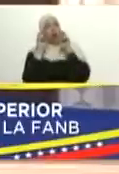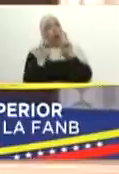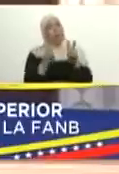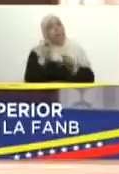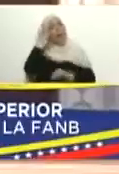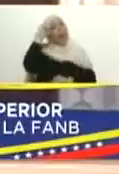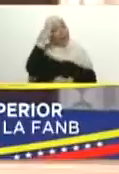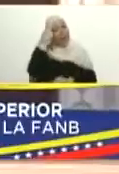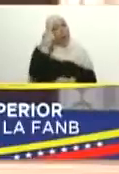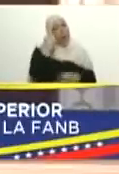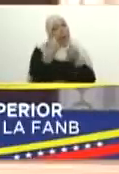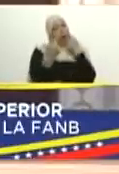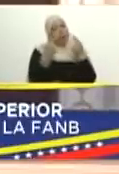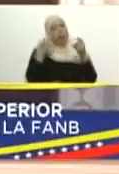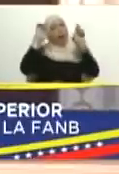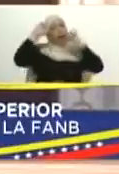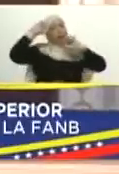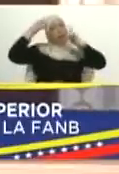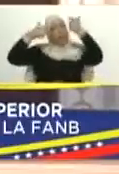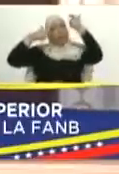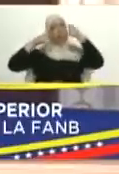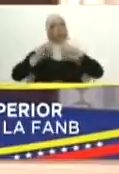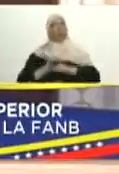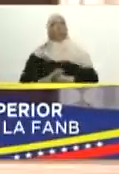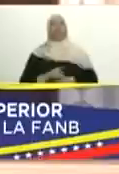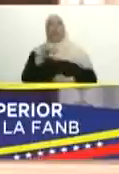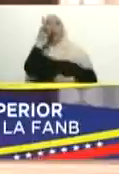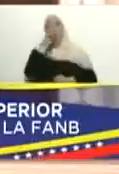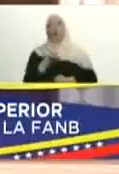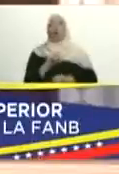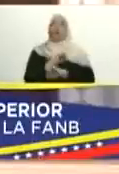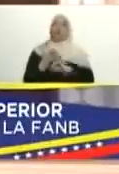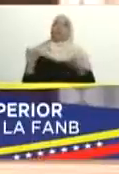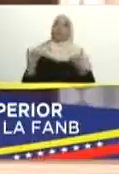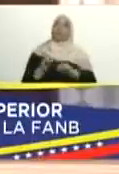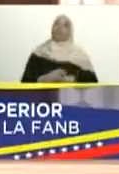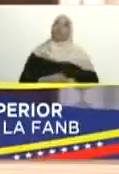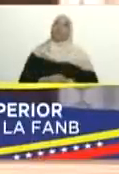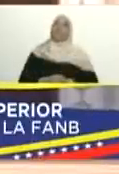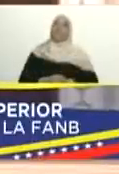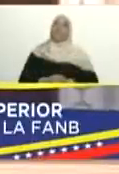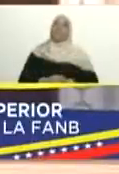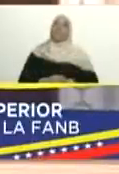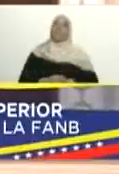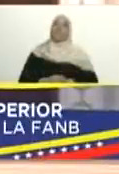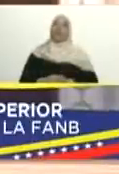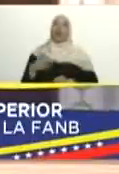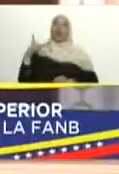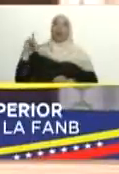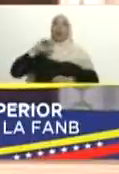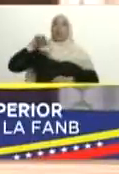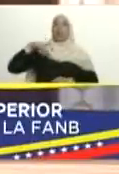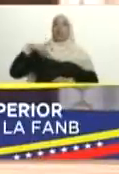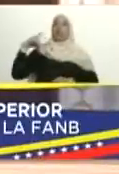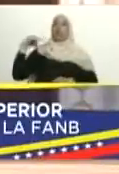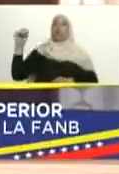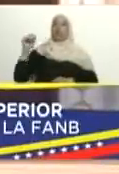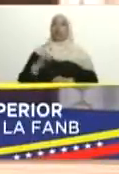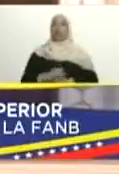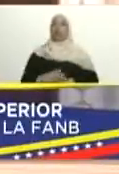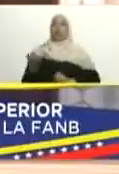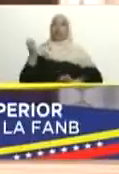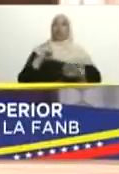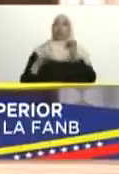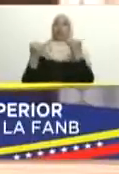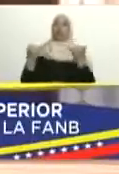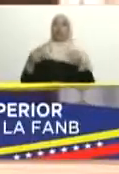traemos y cómo año tras año vamos nosotros